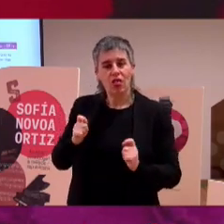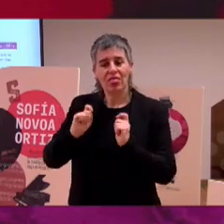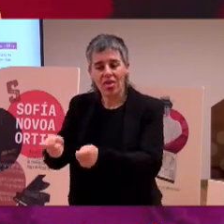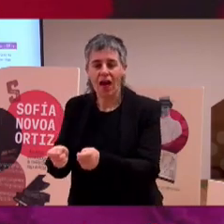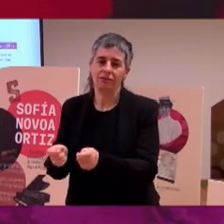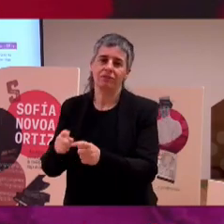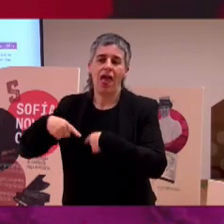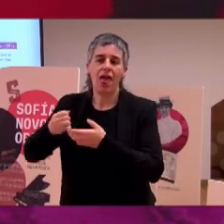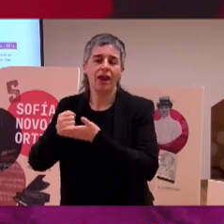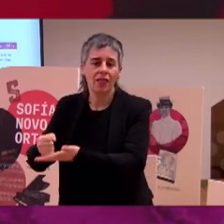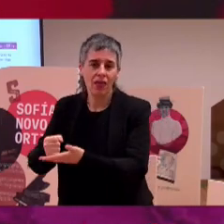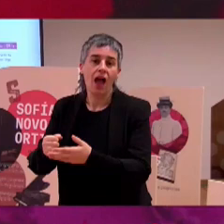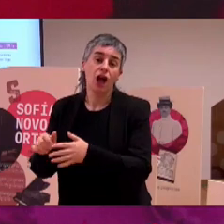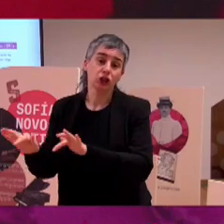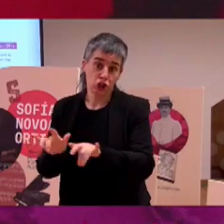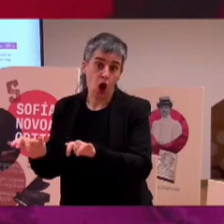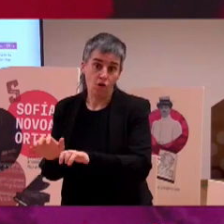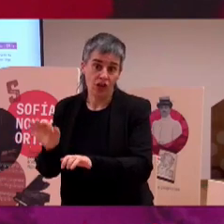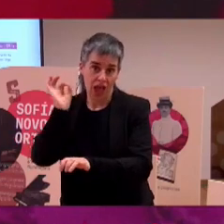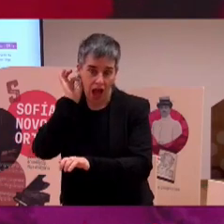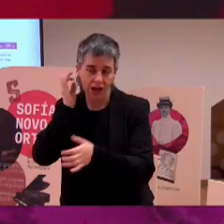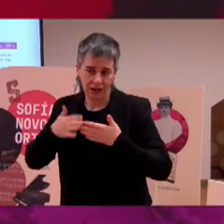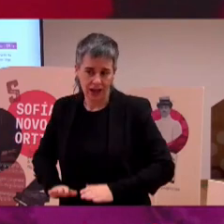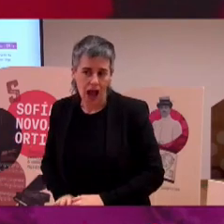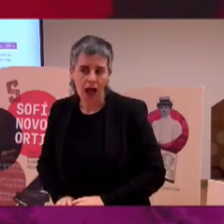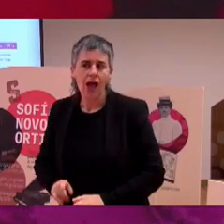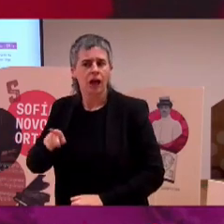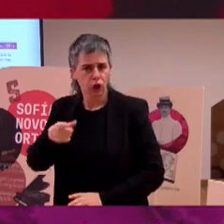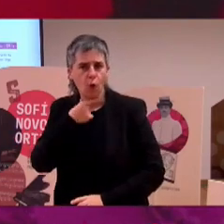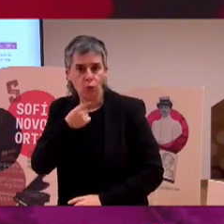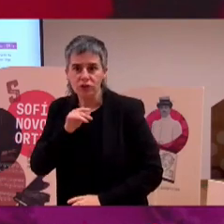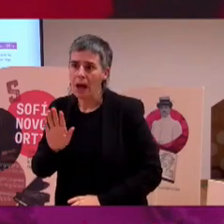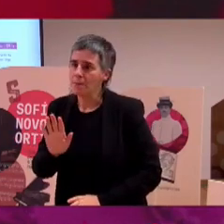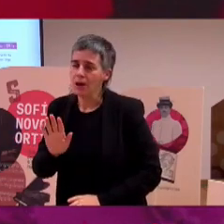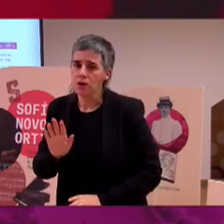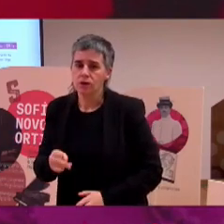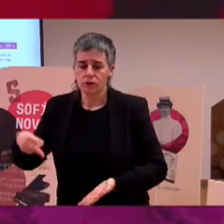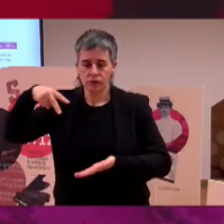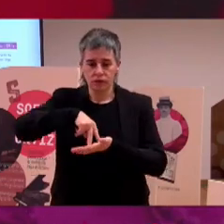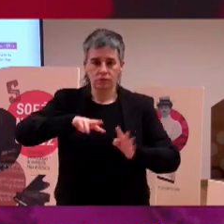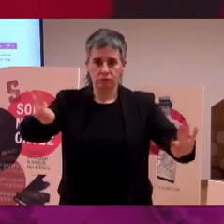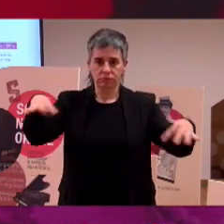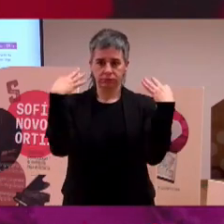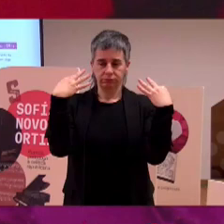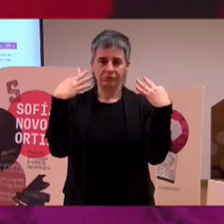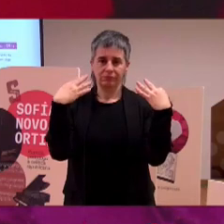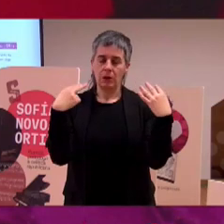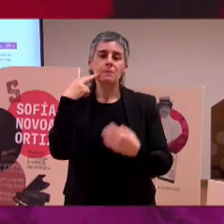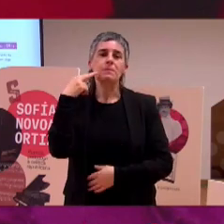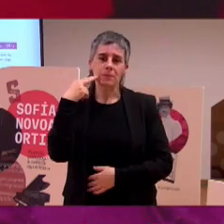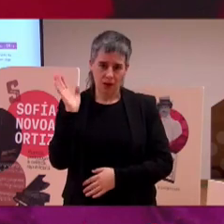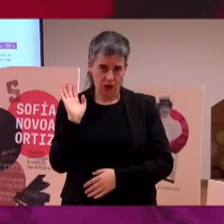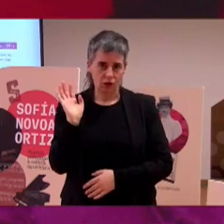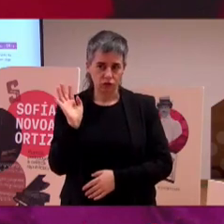pero que ten realmente un pánico escénico. Pánico escénico que eu creo, porque la